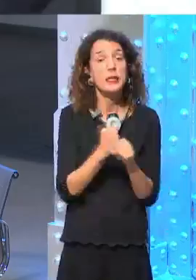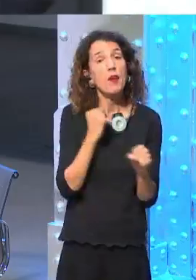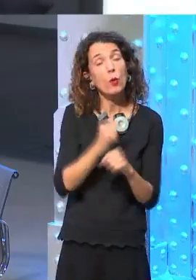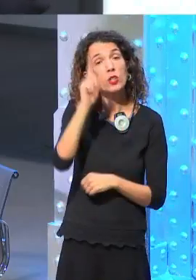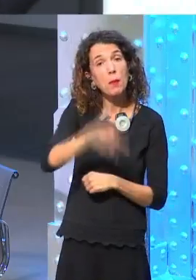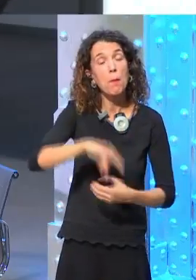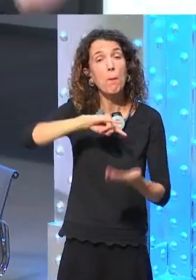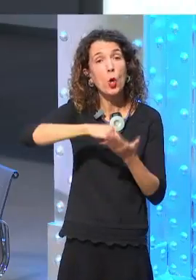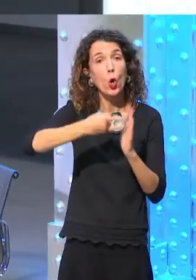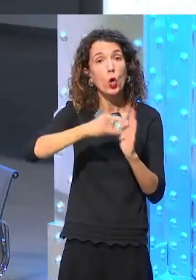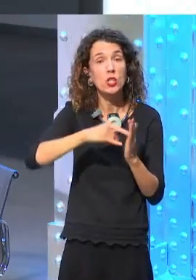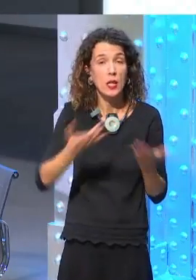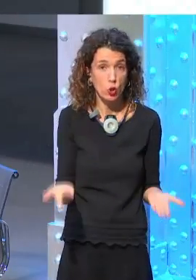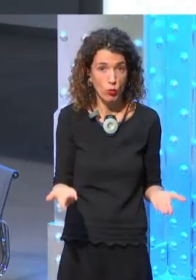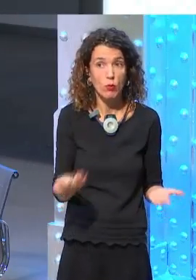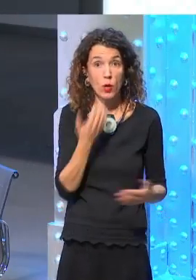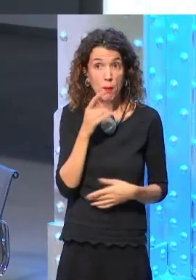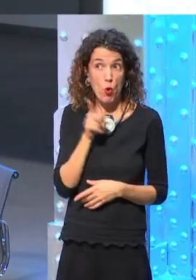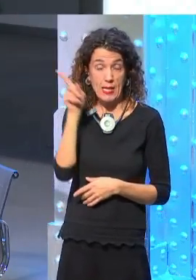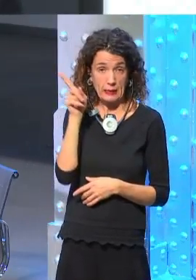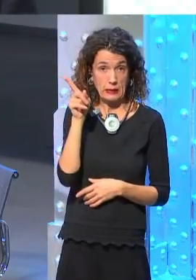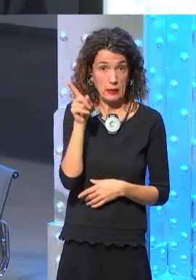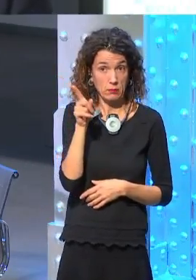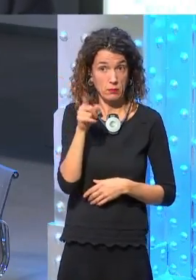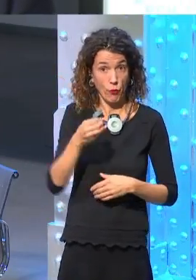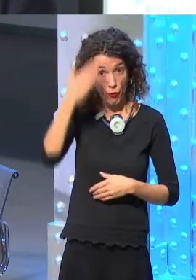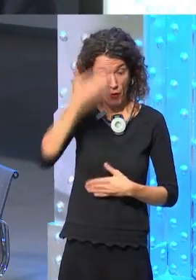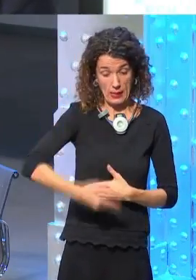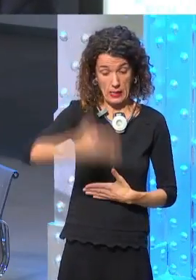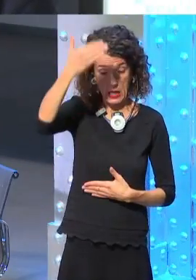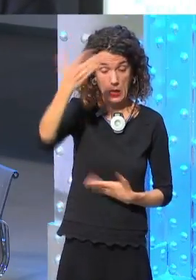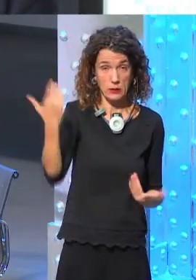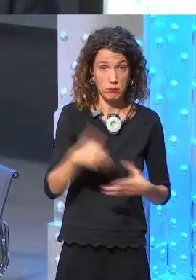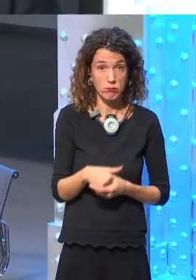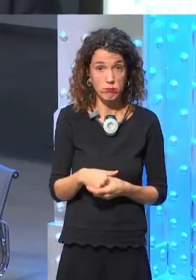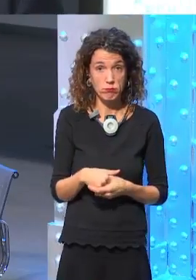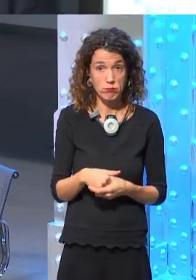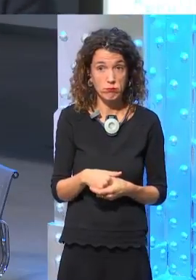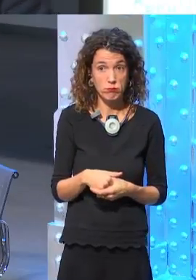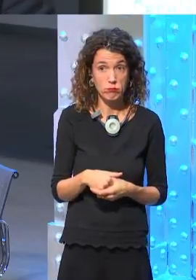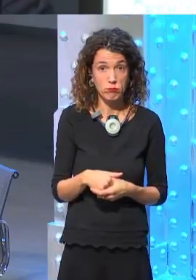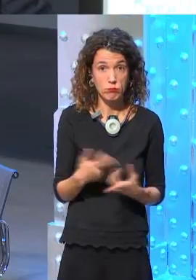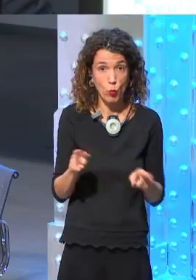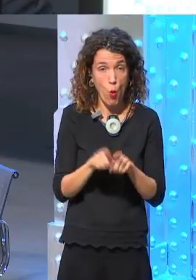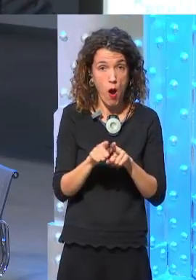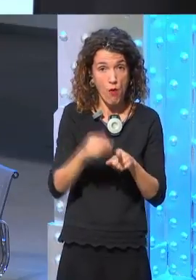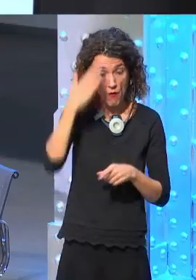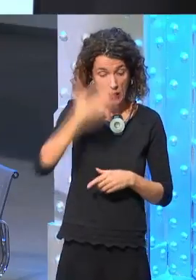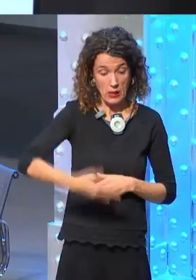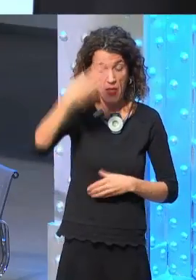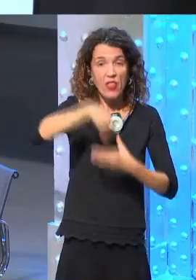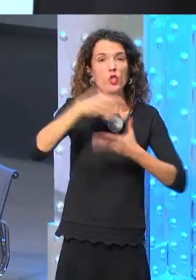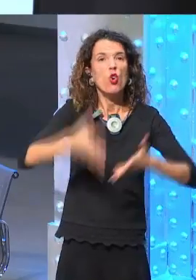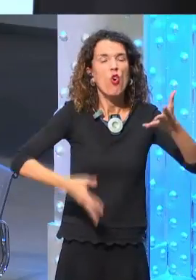Trabajamos en proyectos como este. Esta es una fachada que está montada por